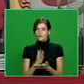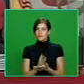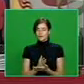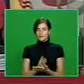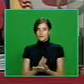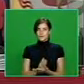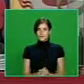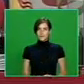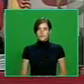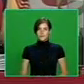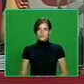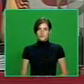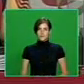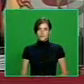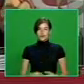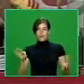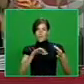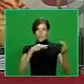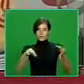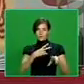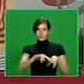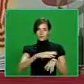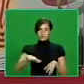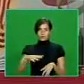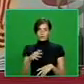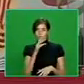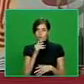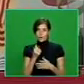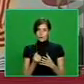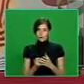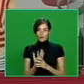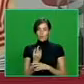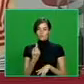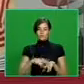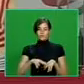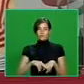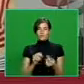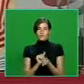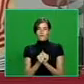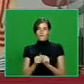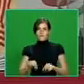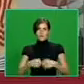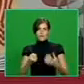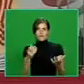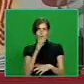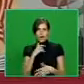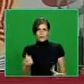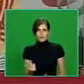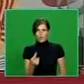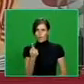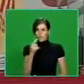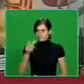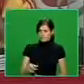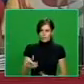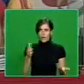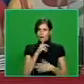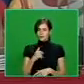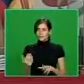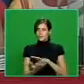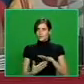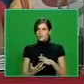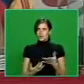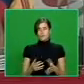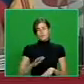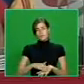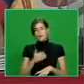siempre de la orquesta sinfónica no ha surgido un muchacho con un problema de violencia uno solo por algo debe